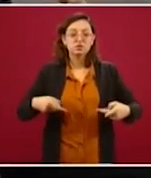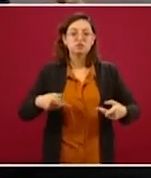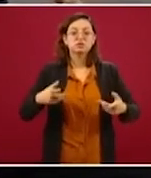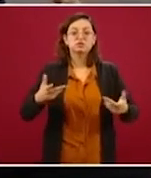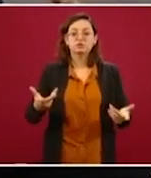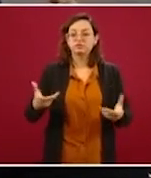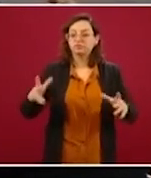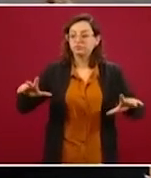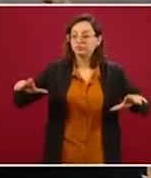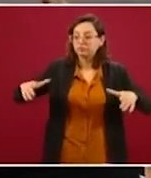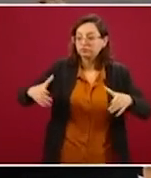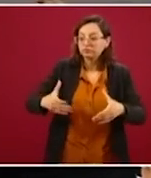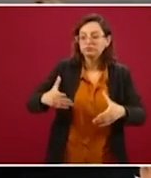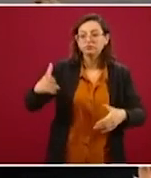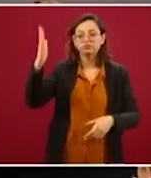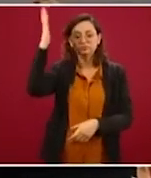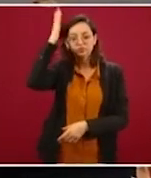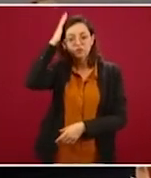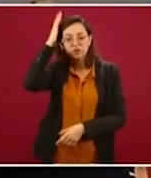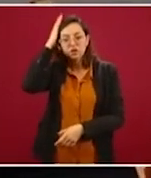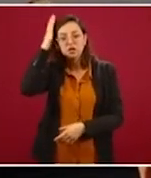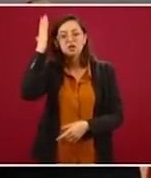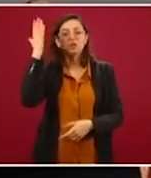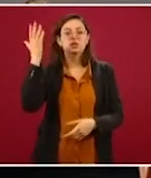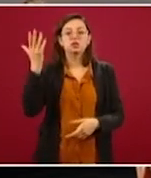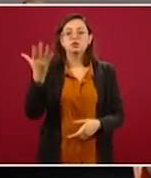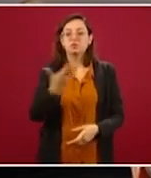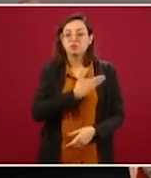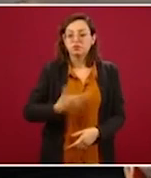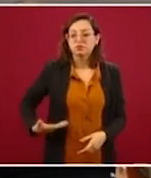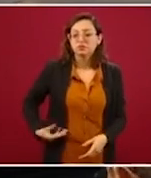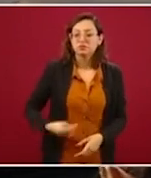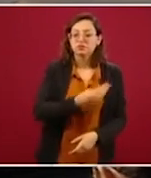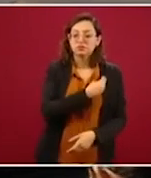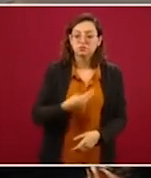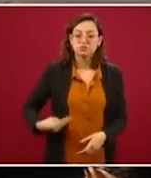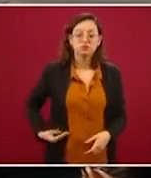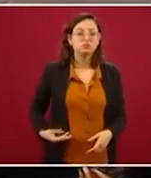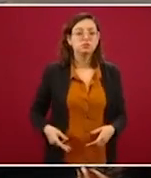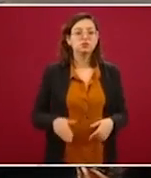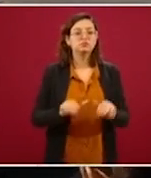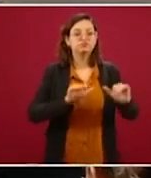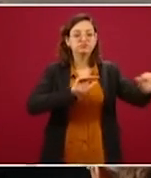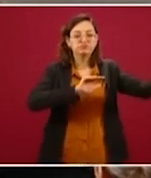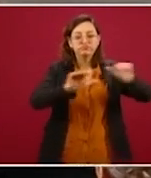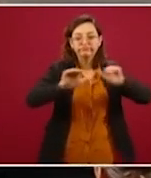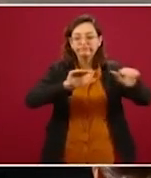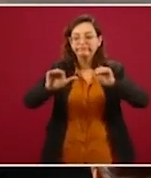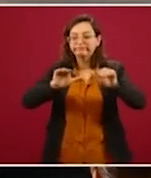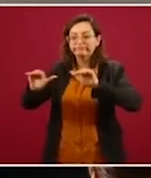a comuneros, a presidentes municipales,